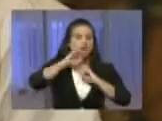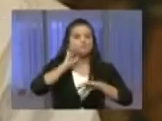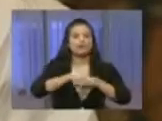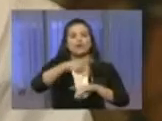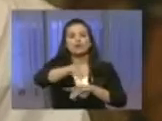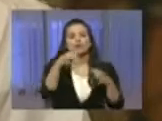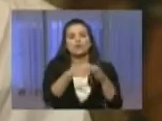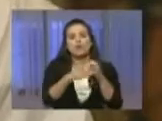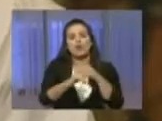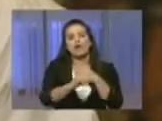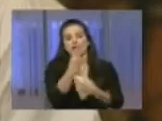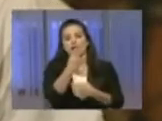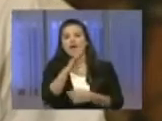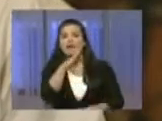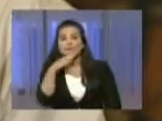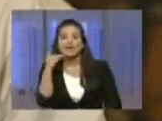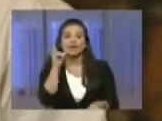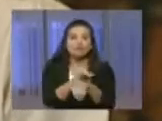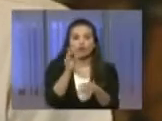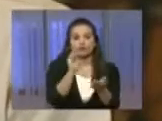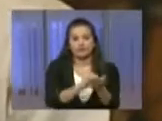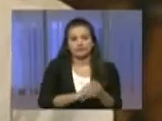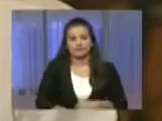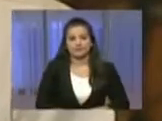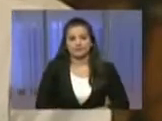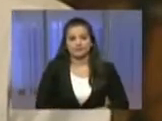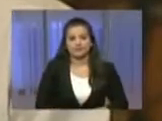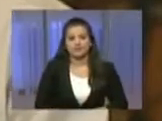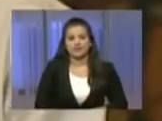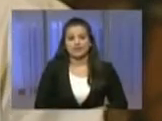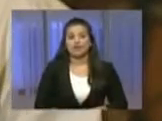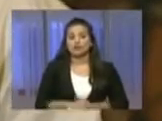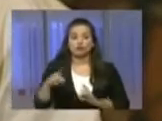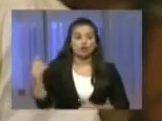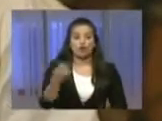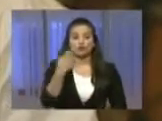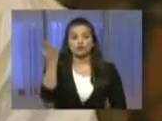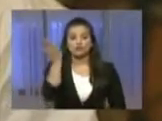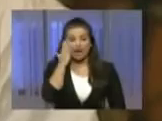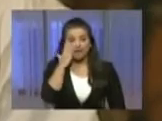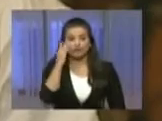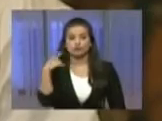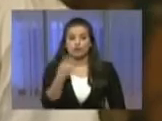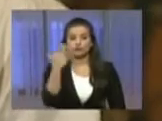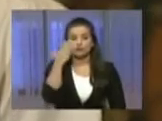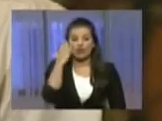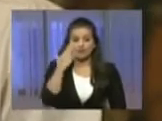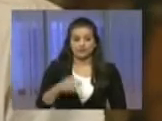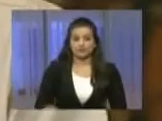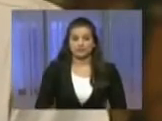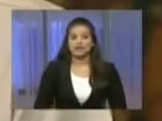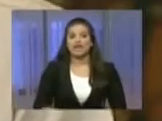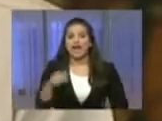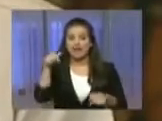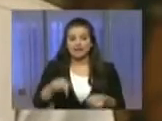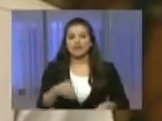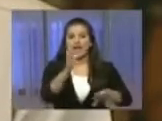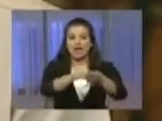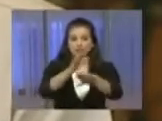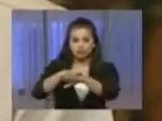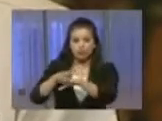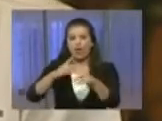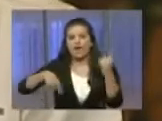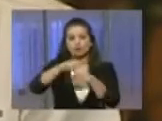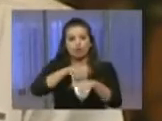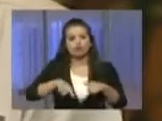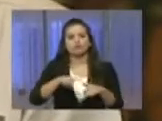capril volvió a engañar Porque todos ellos sabían lo que aquí estamos diciendo se les advirtió con tiempo se